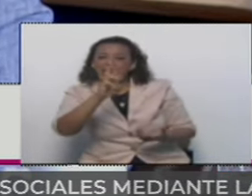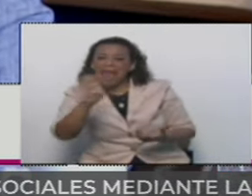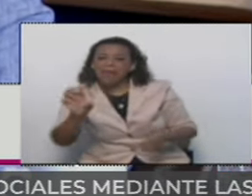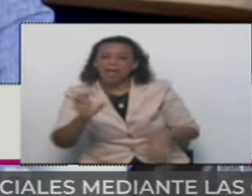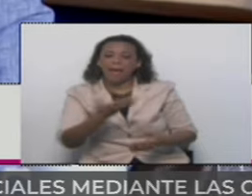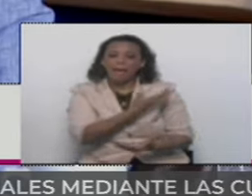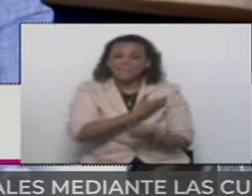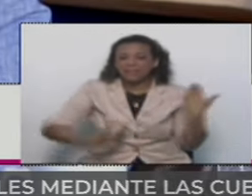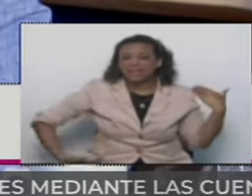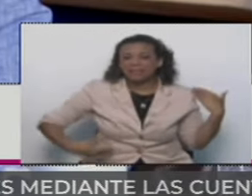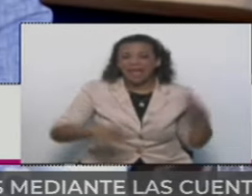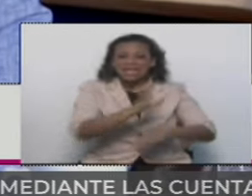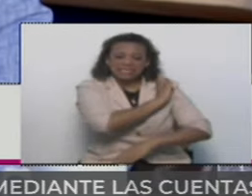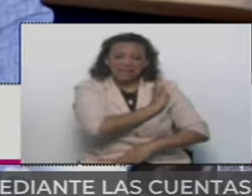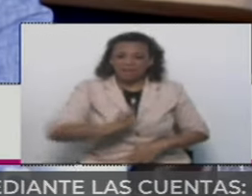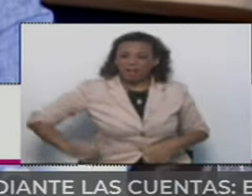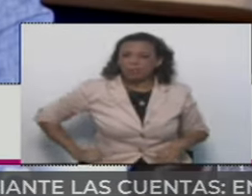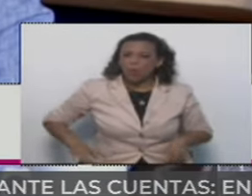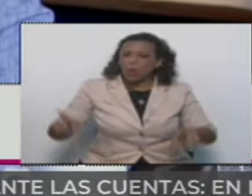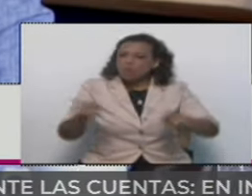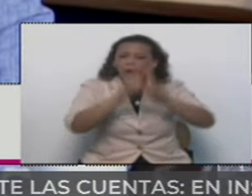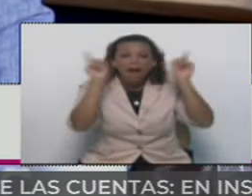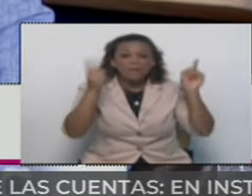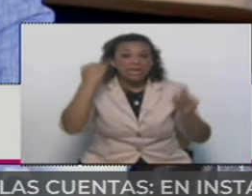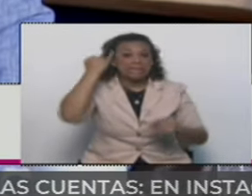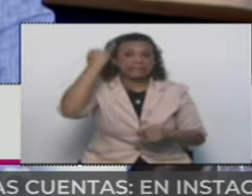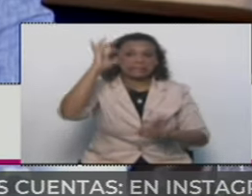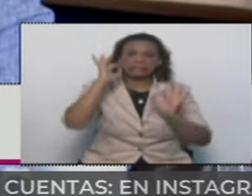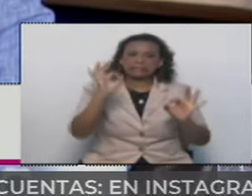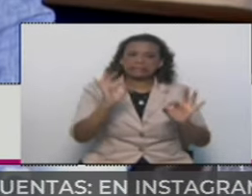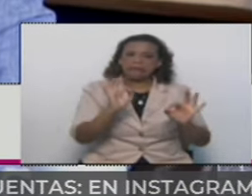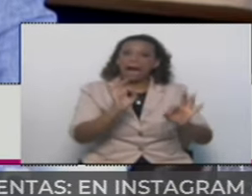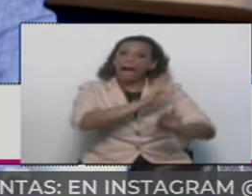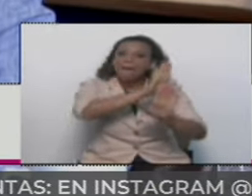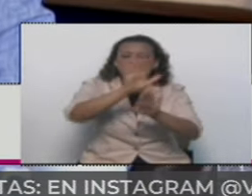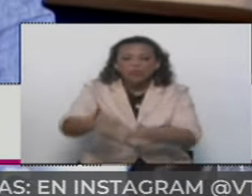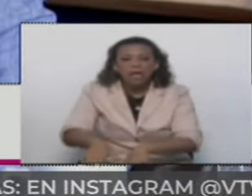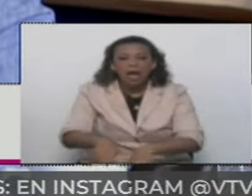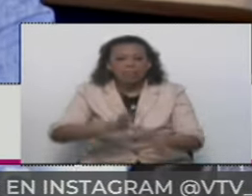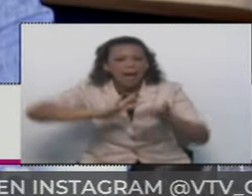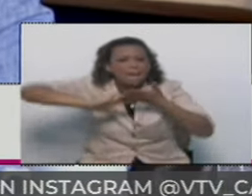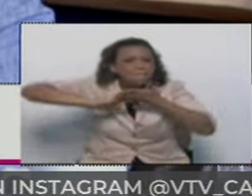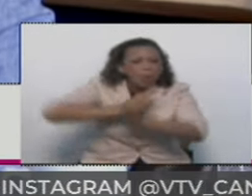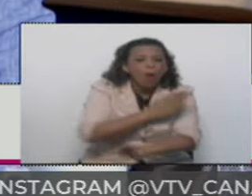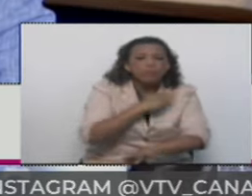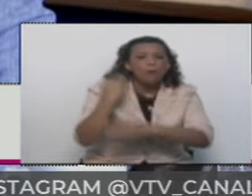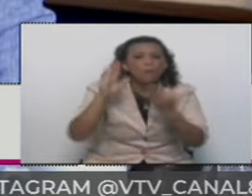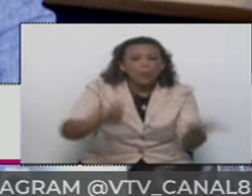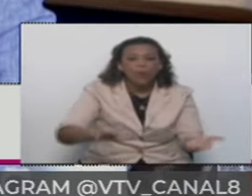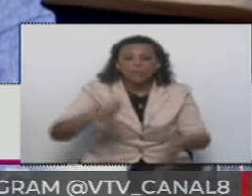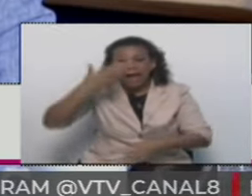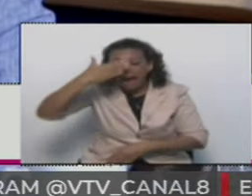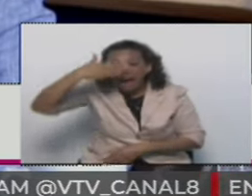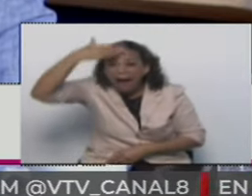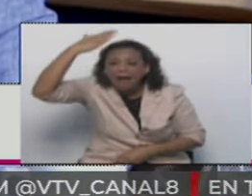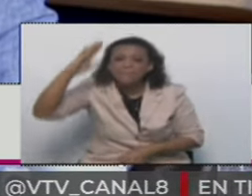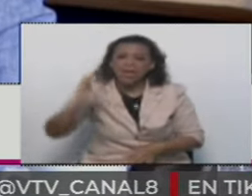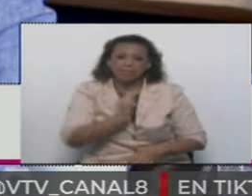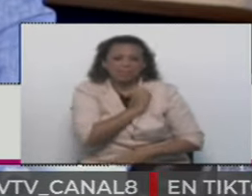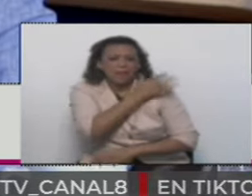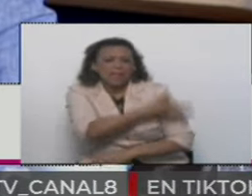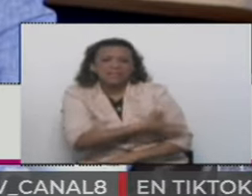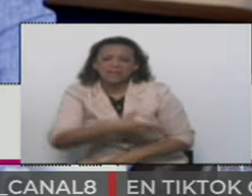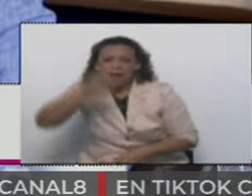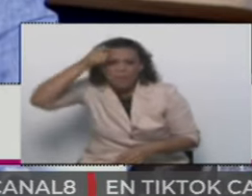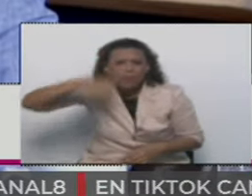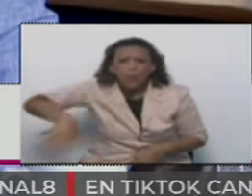ultraderecha latinoamericana que es además sionista, apoyando la masacre del pueblo árabe de Palestina, del